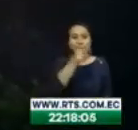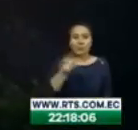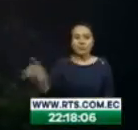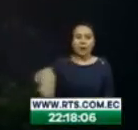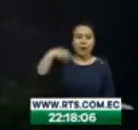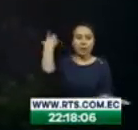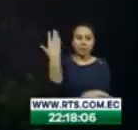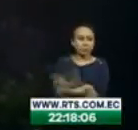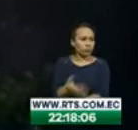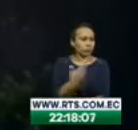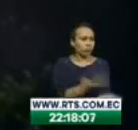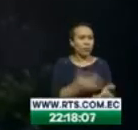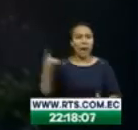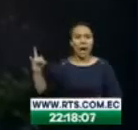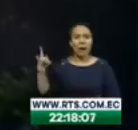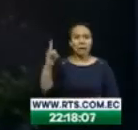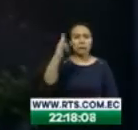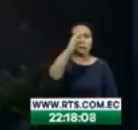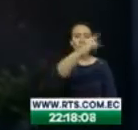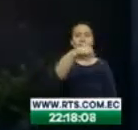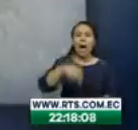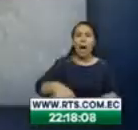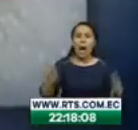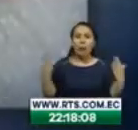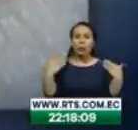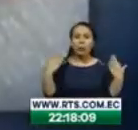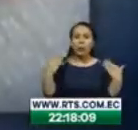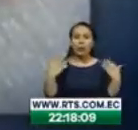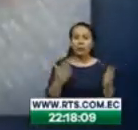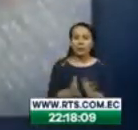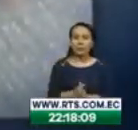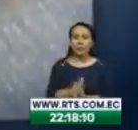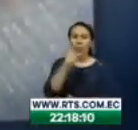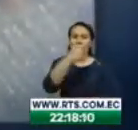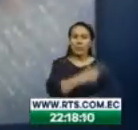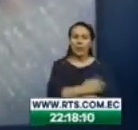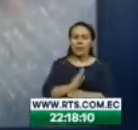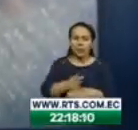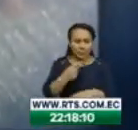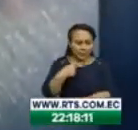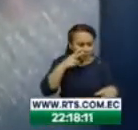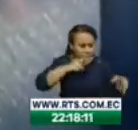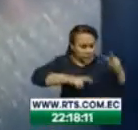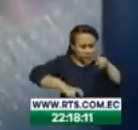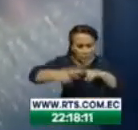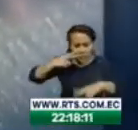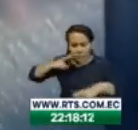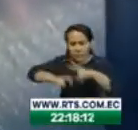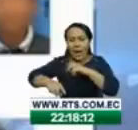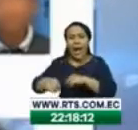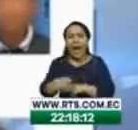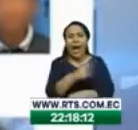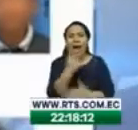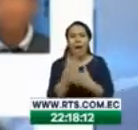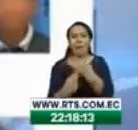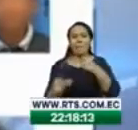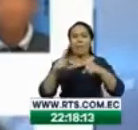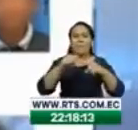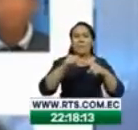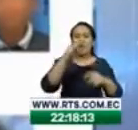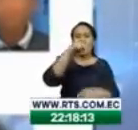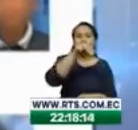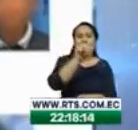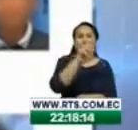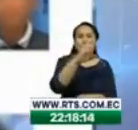pista del aeropuerto José Joaquín de Olmedo en Guayaquil. Un día después los identificaron. Se trataban de los primos Marco Antonio